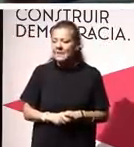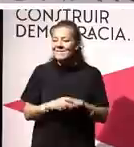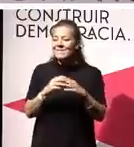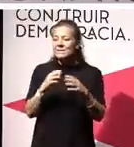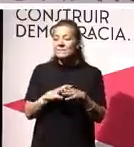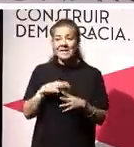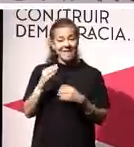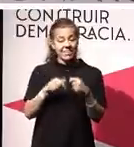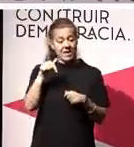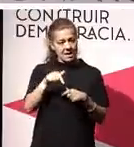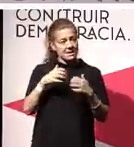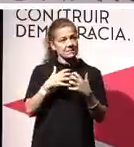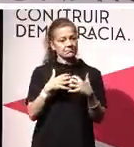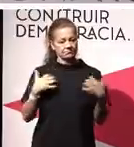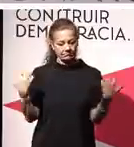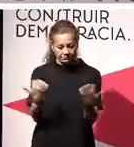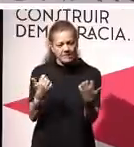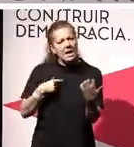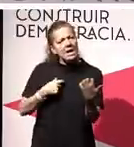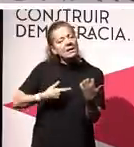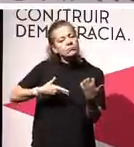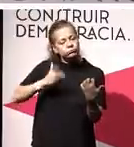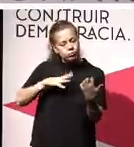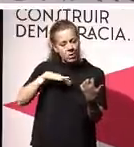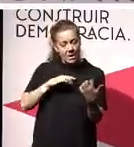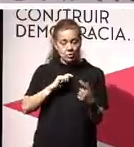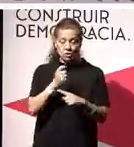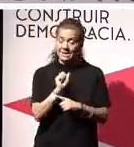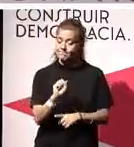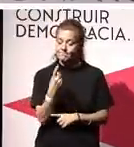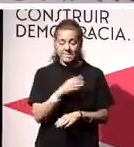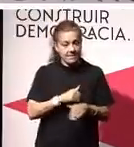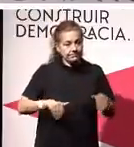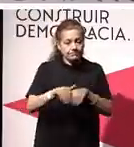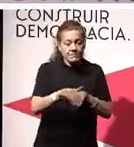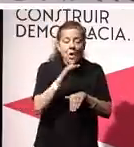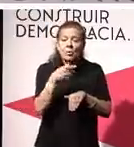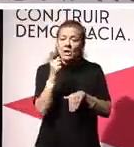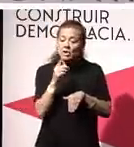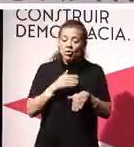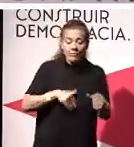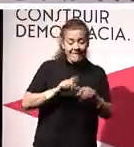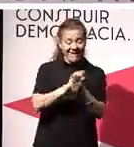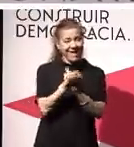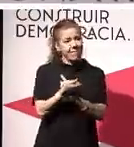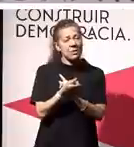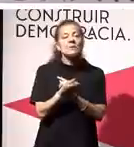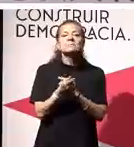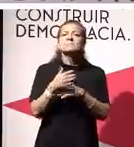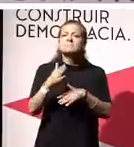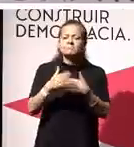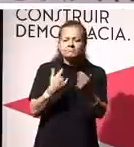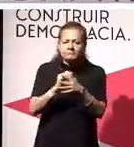Y construir ese frente amplio que nos permita perseguir la primera posición. Porque solo el espacio del cambio tiene las manos